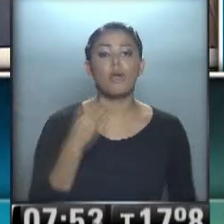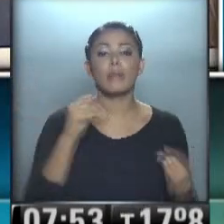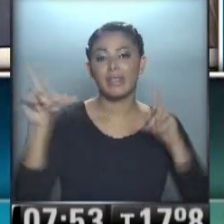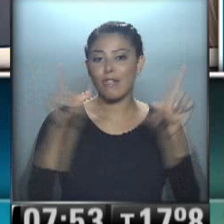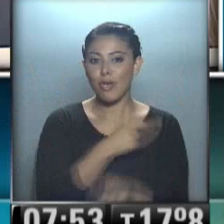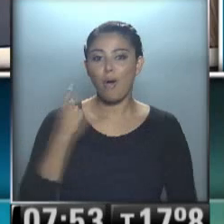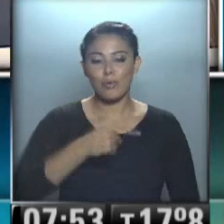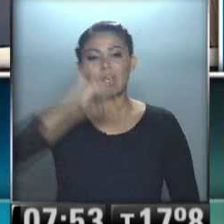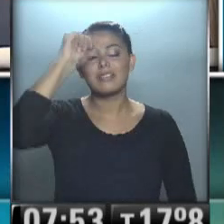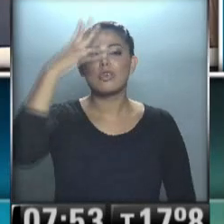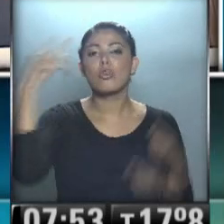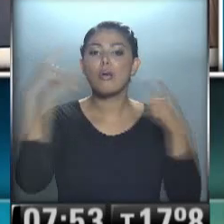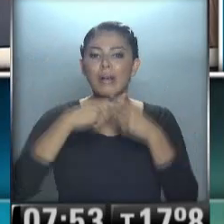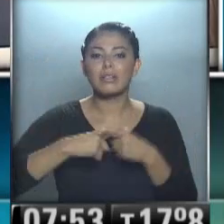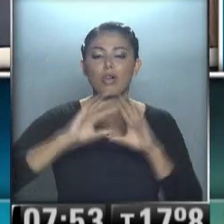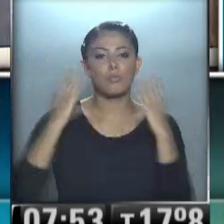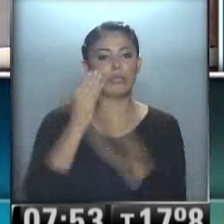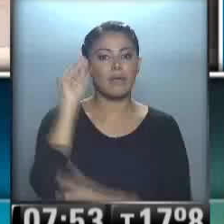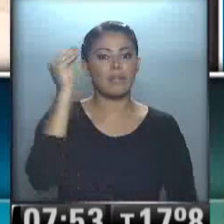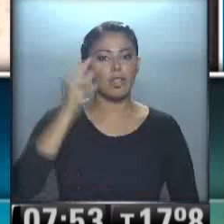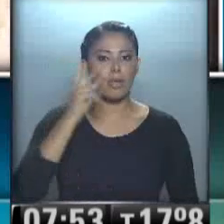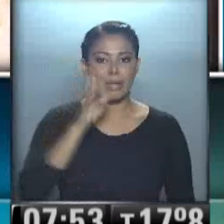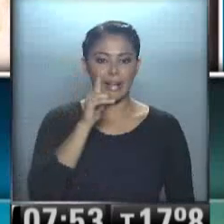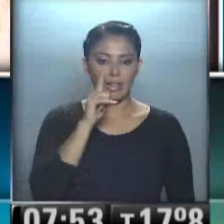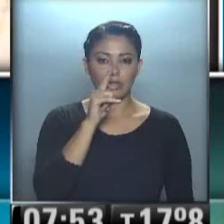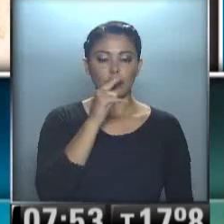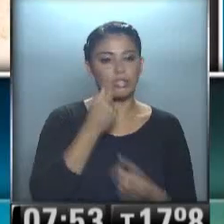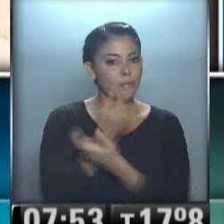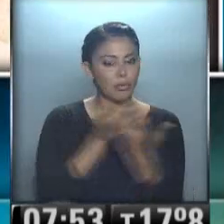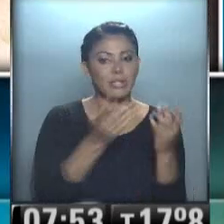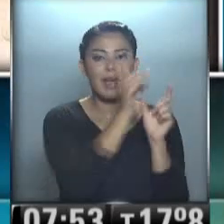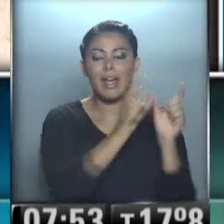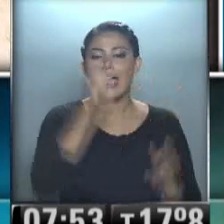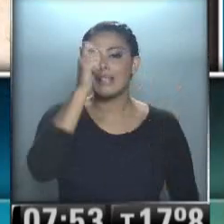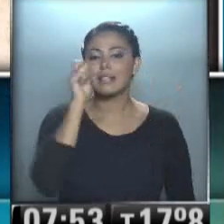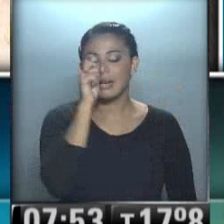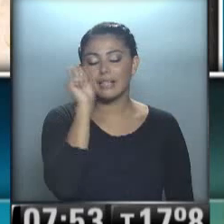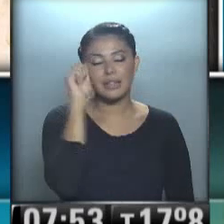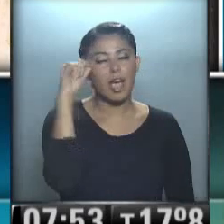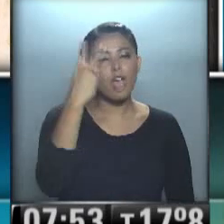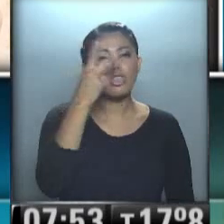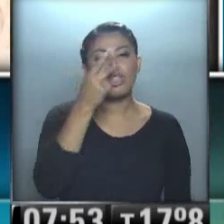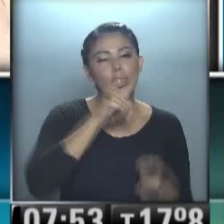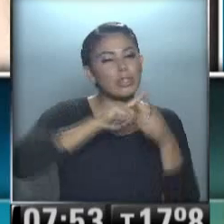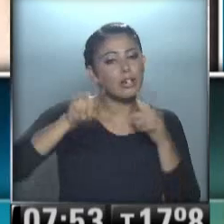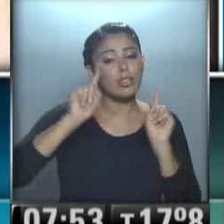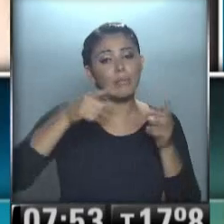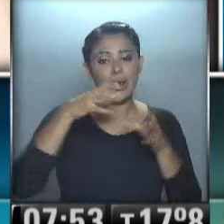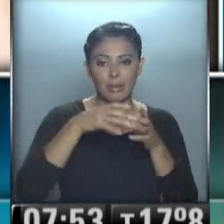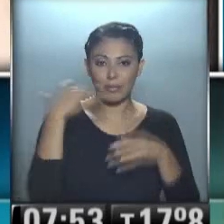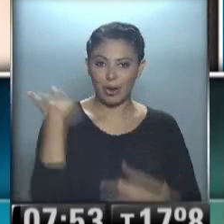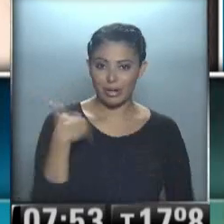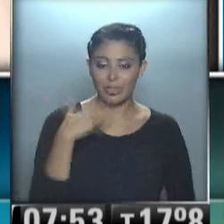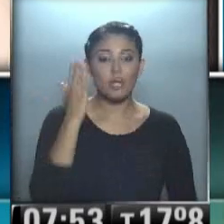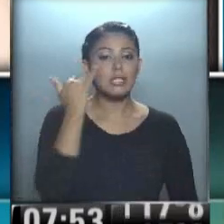los 64 partidos de Brasil 2014, de los cuales 32 se verán en directo, entre ellos los encuentros que juegue la selección argentina. El